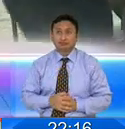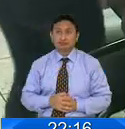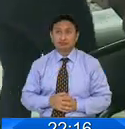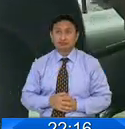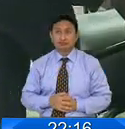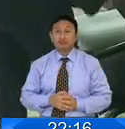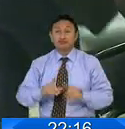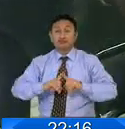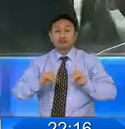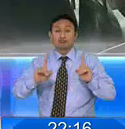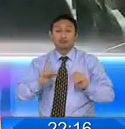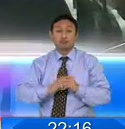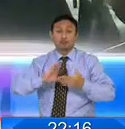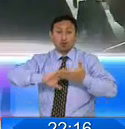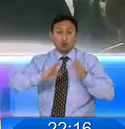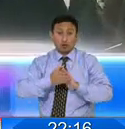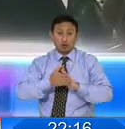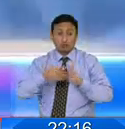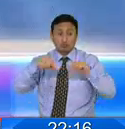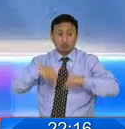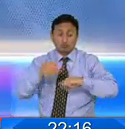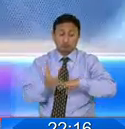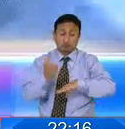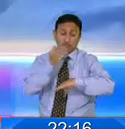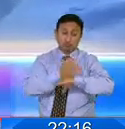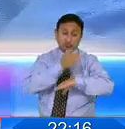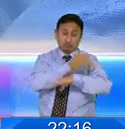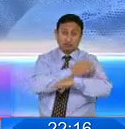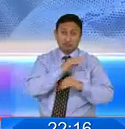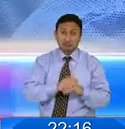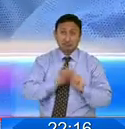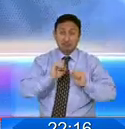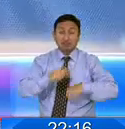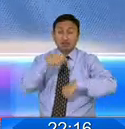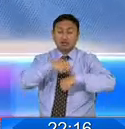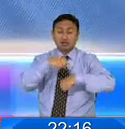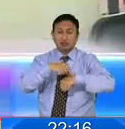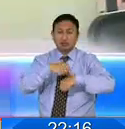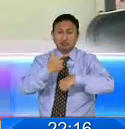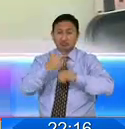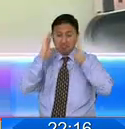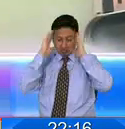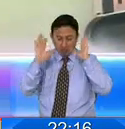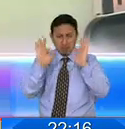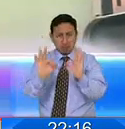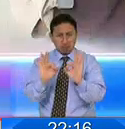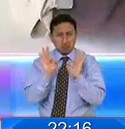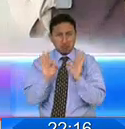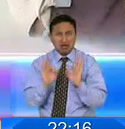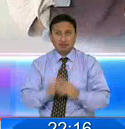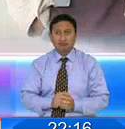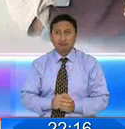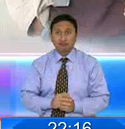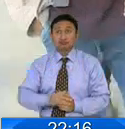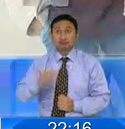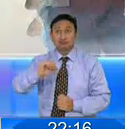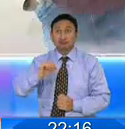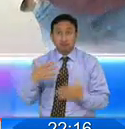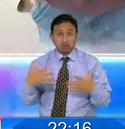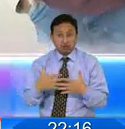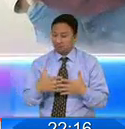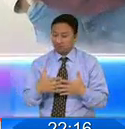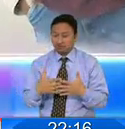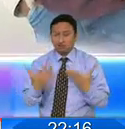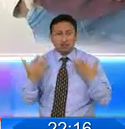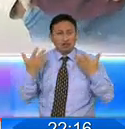Mientras tanto, a criterio de la comunidad, durante las últimas jornadas, al parecer el tiempo de espera y la atención ha mejorado. Sin miedo a la vacuna, por